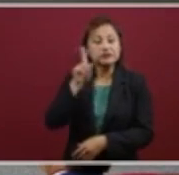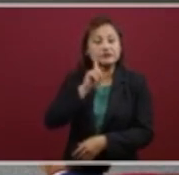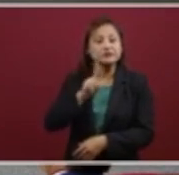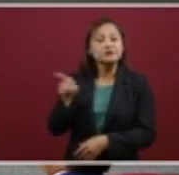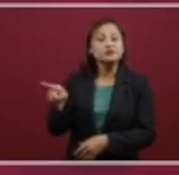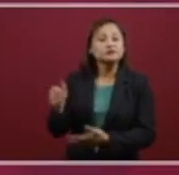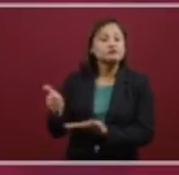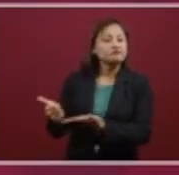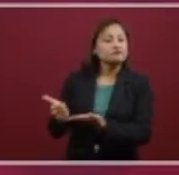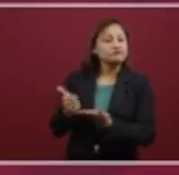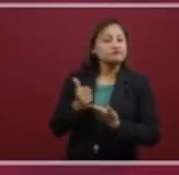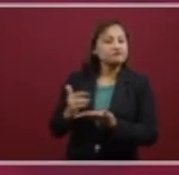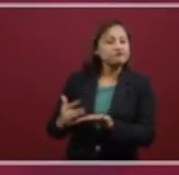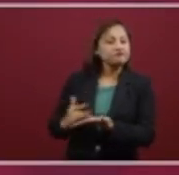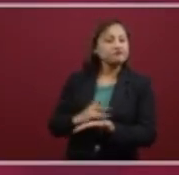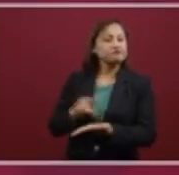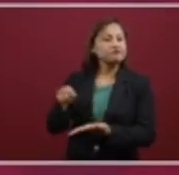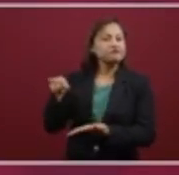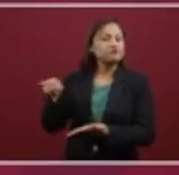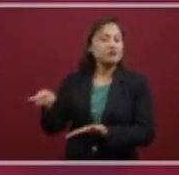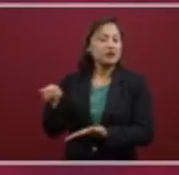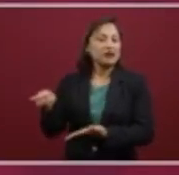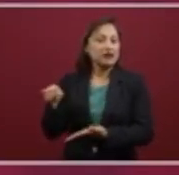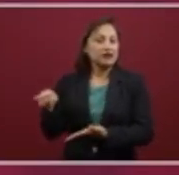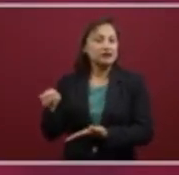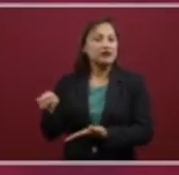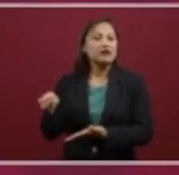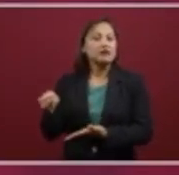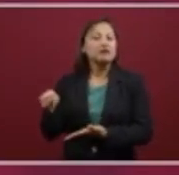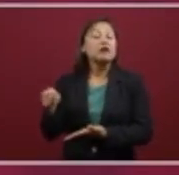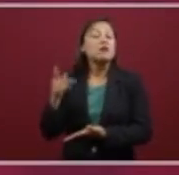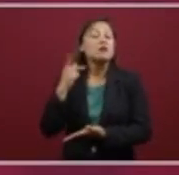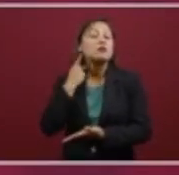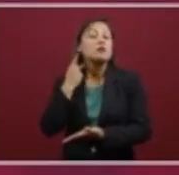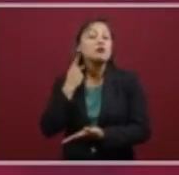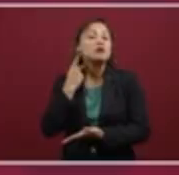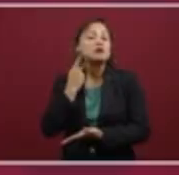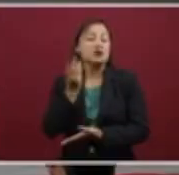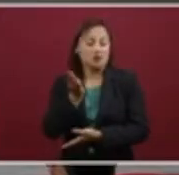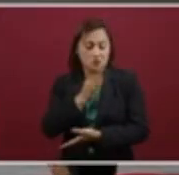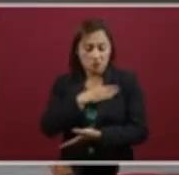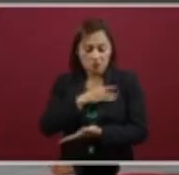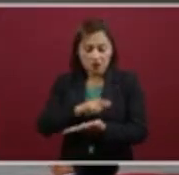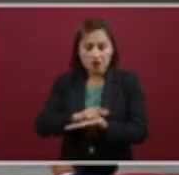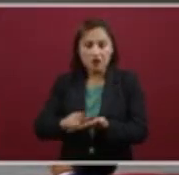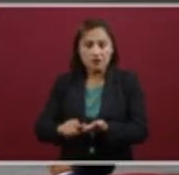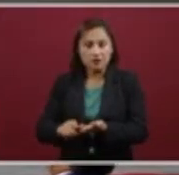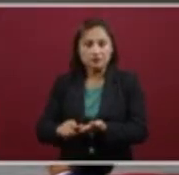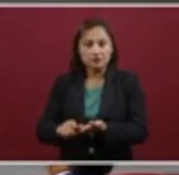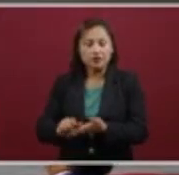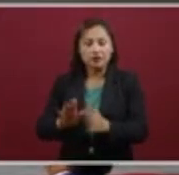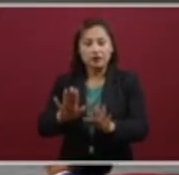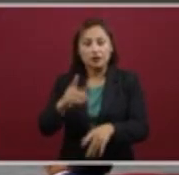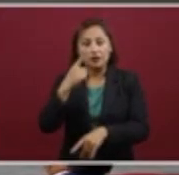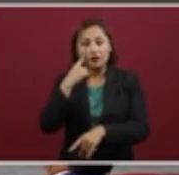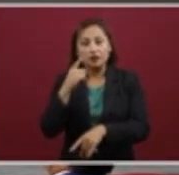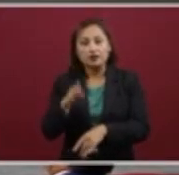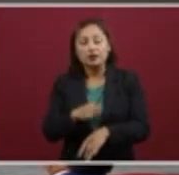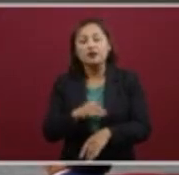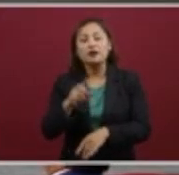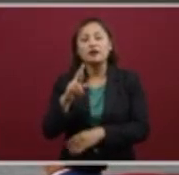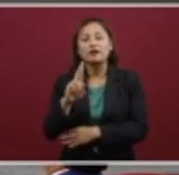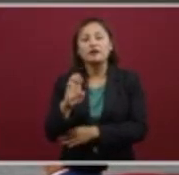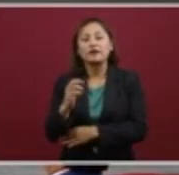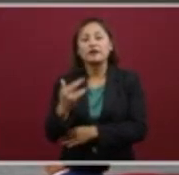política interior. Por cierto, don Jesús Reyes Heroles fue director del